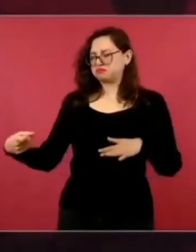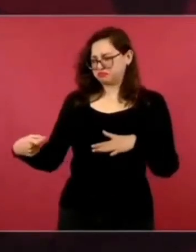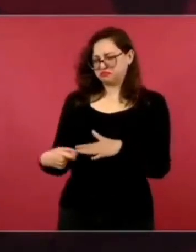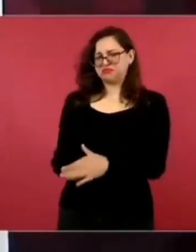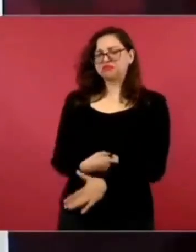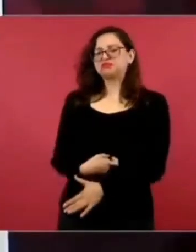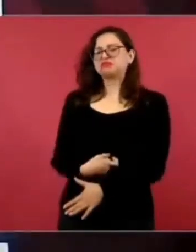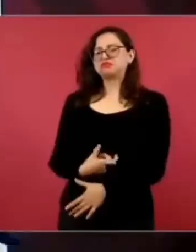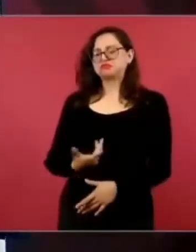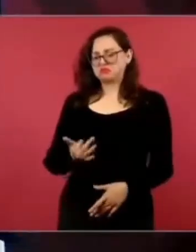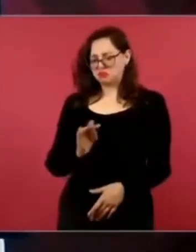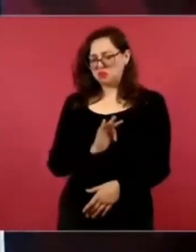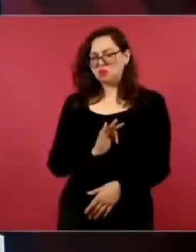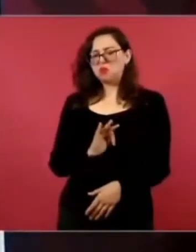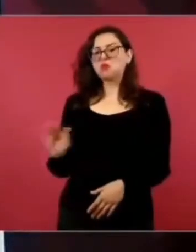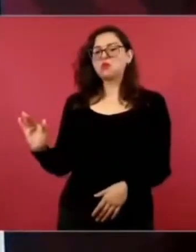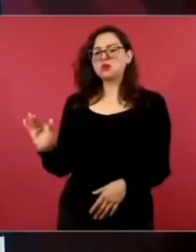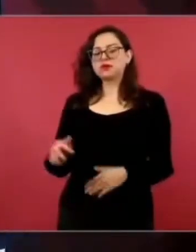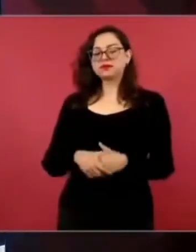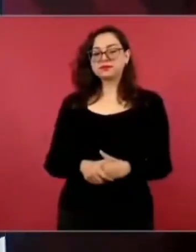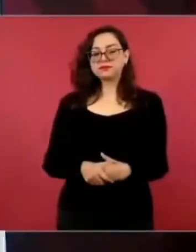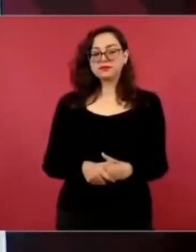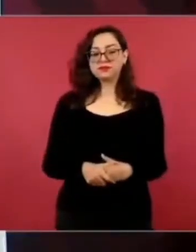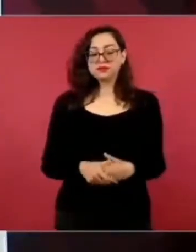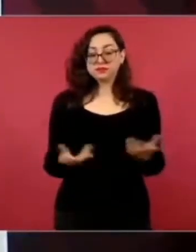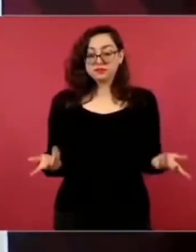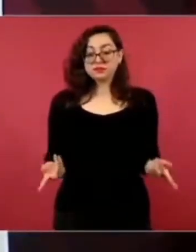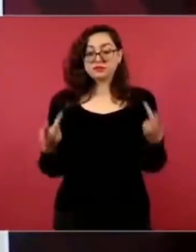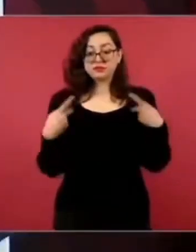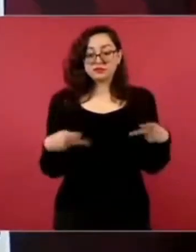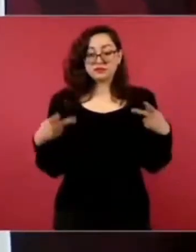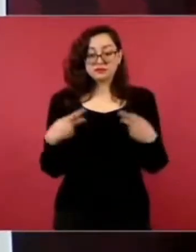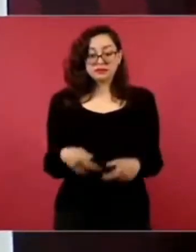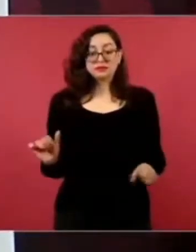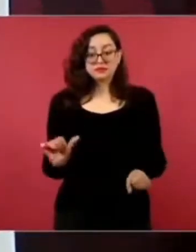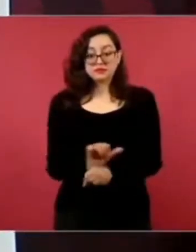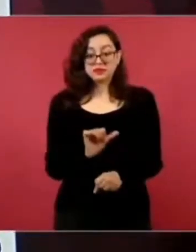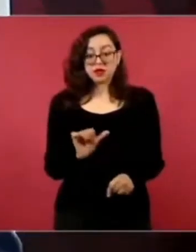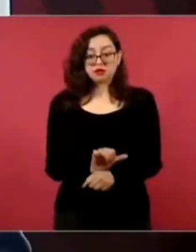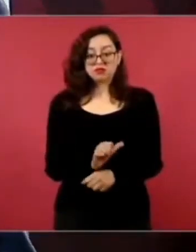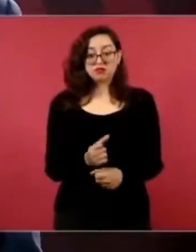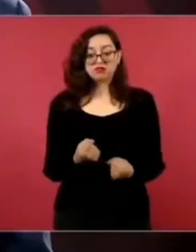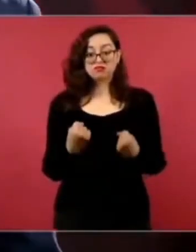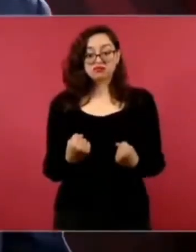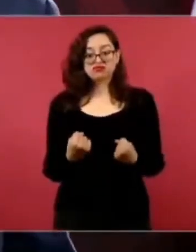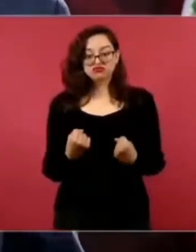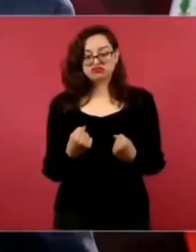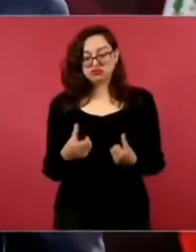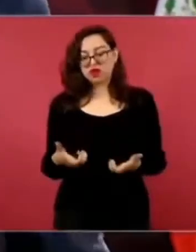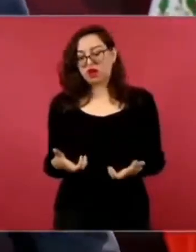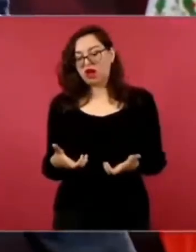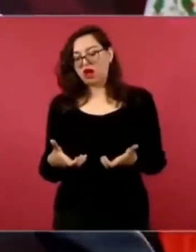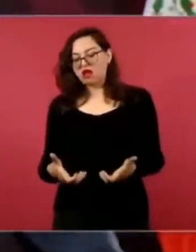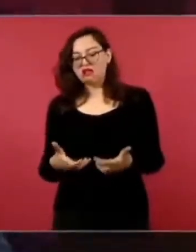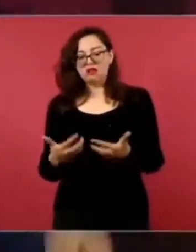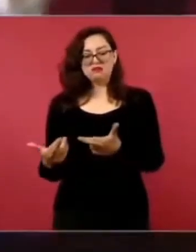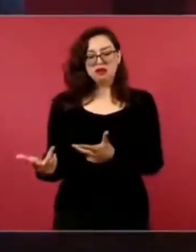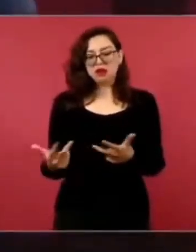y el que iba en un carro, en una calle con baches,